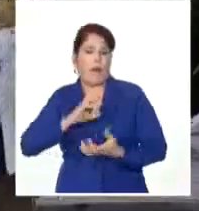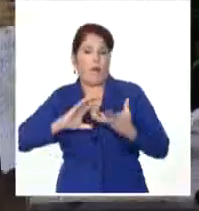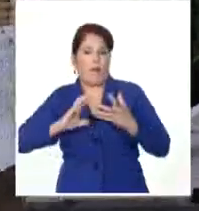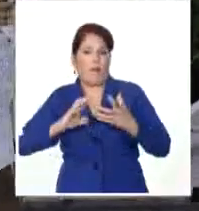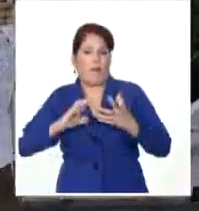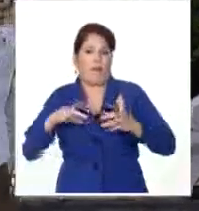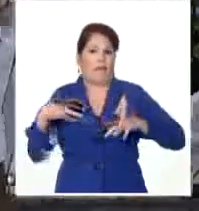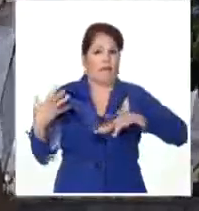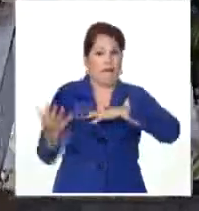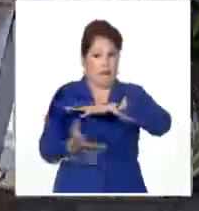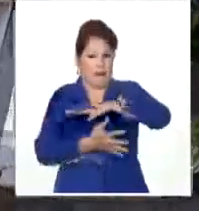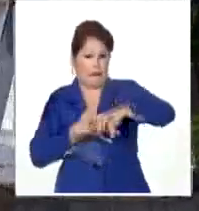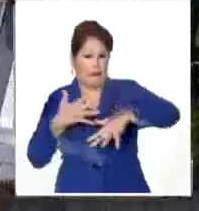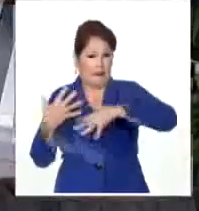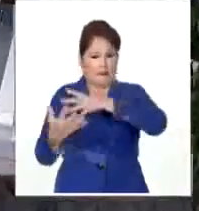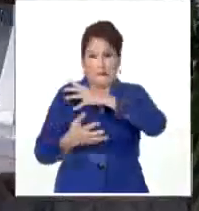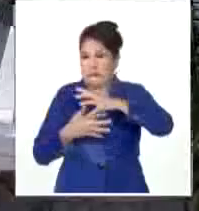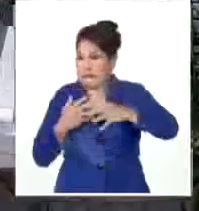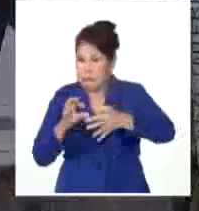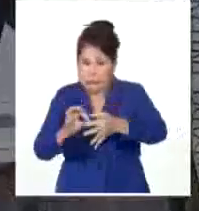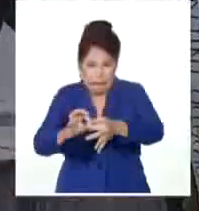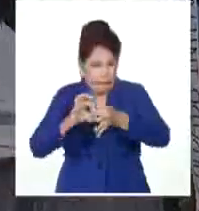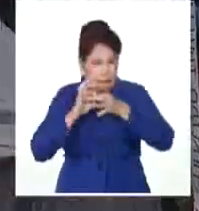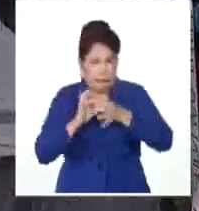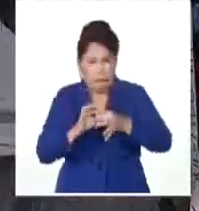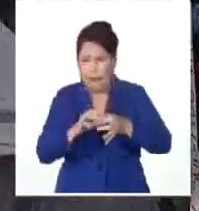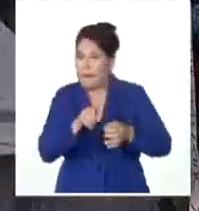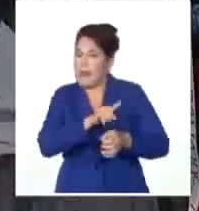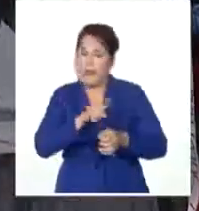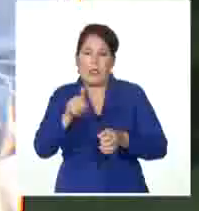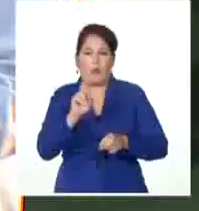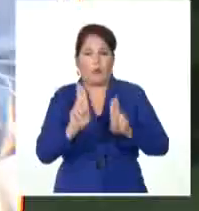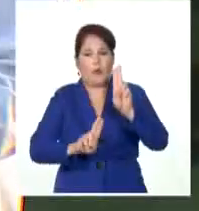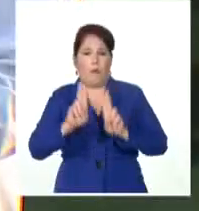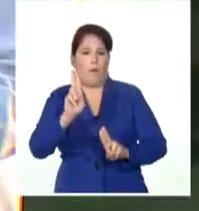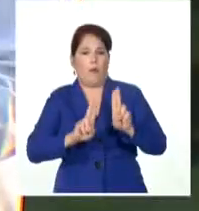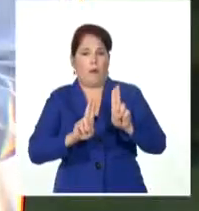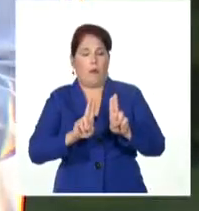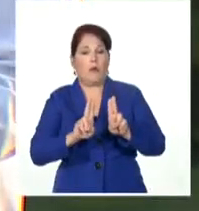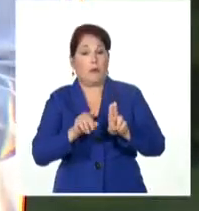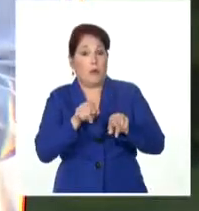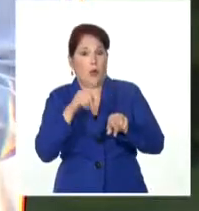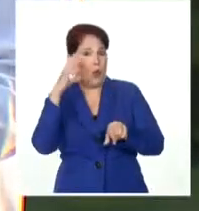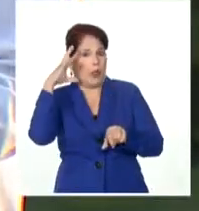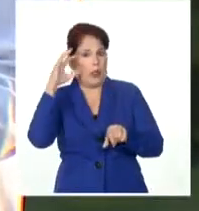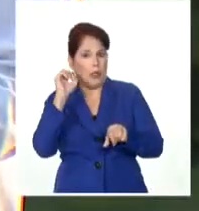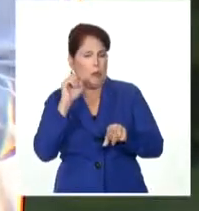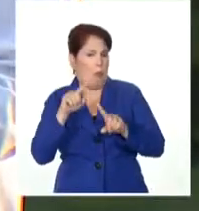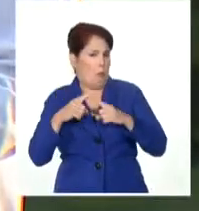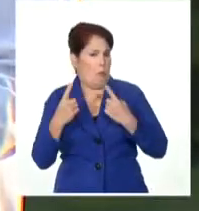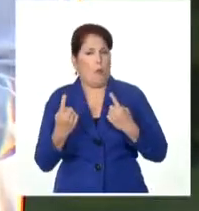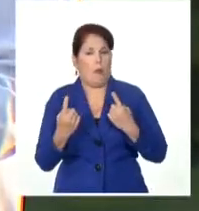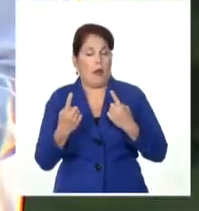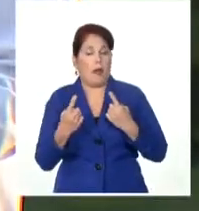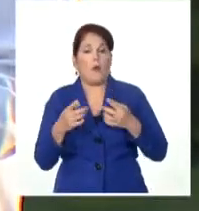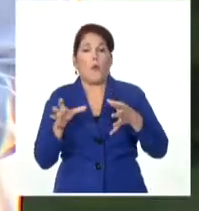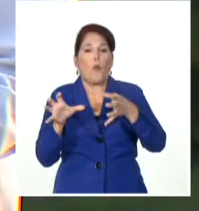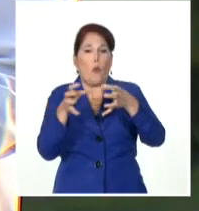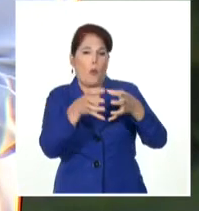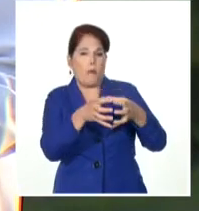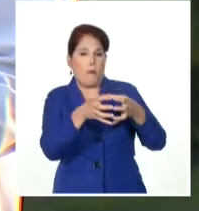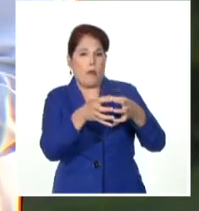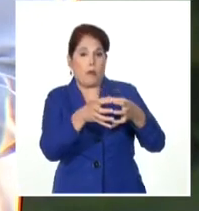barbarie constituyan la expresión más nítida de la contracultura y hayan convertido en un movimiento de